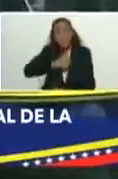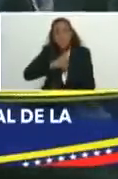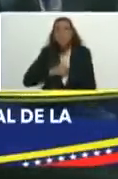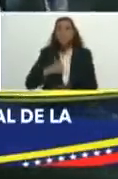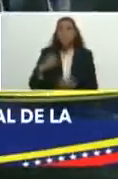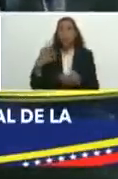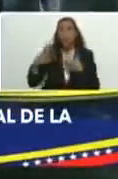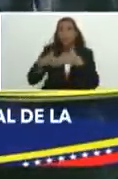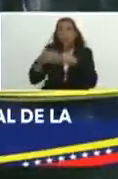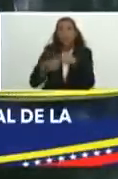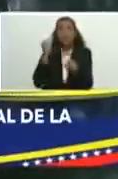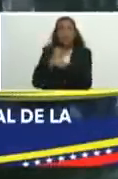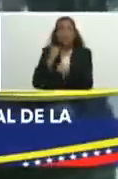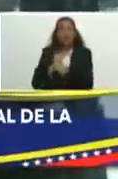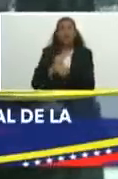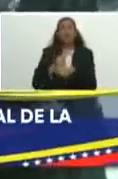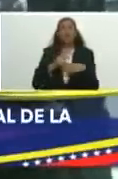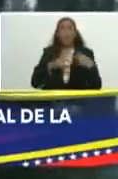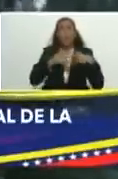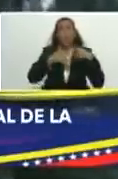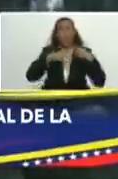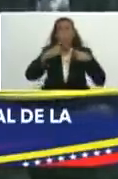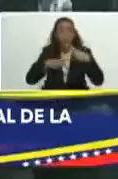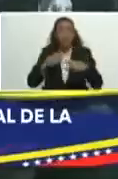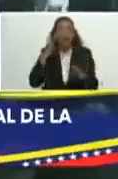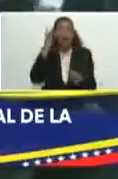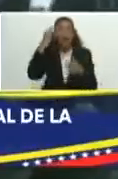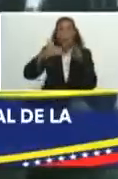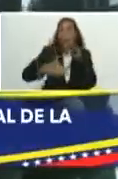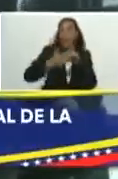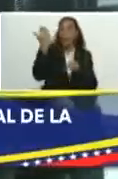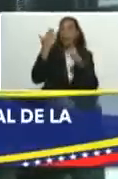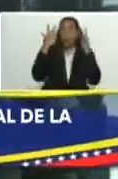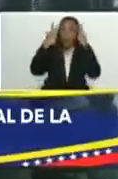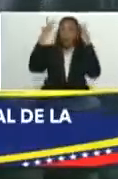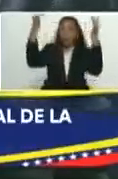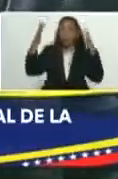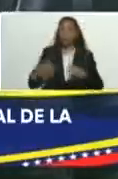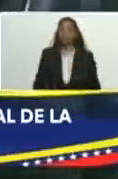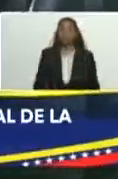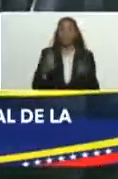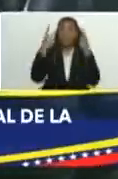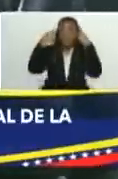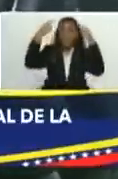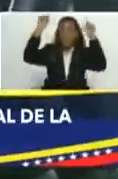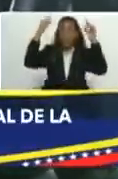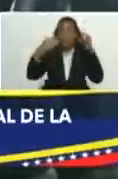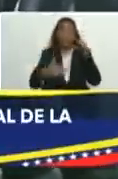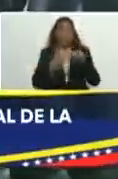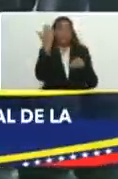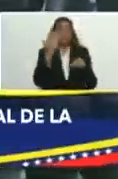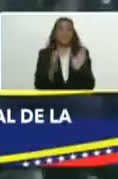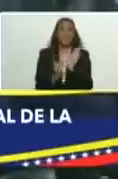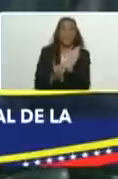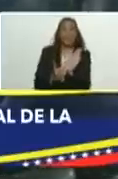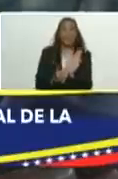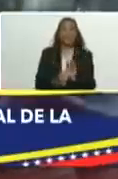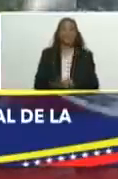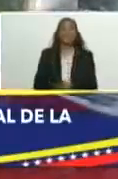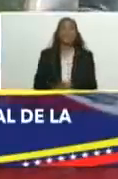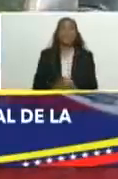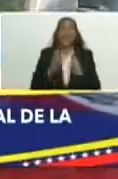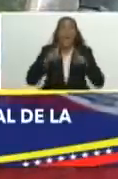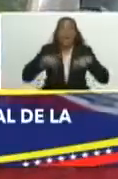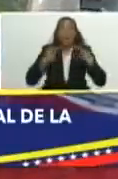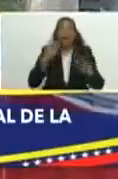producción, incluso generando algunas innovaciones, algunas creaciones que yo creo que valdría incluso la pena que la propia clase obrera se las explicara. Estas son cosas que